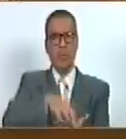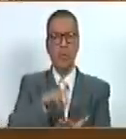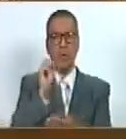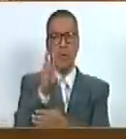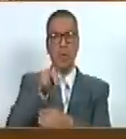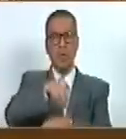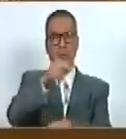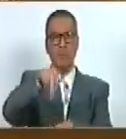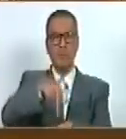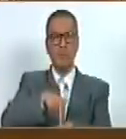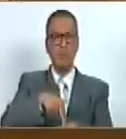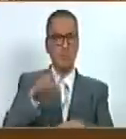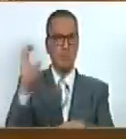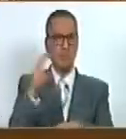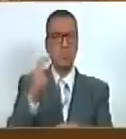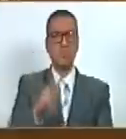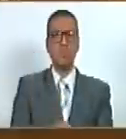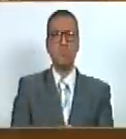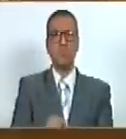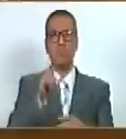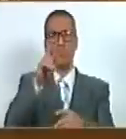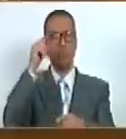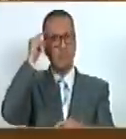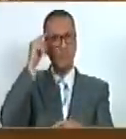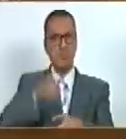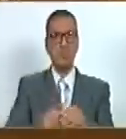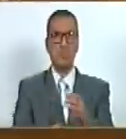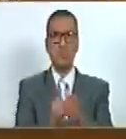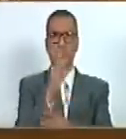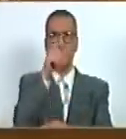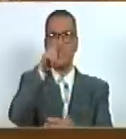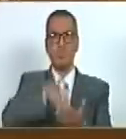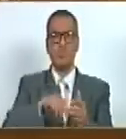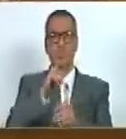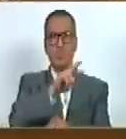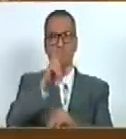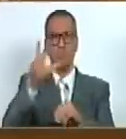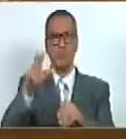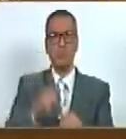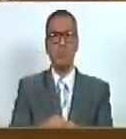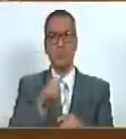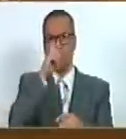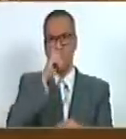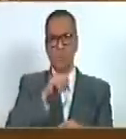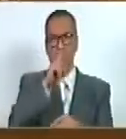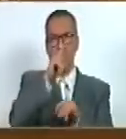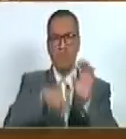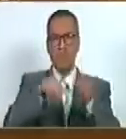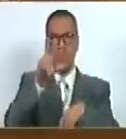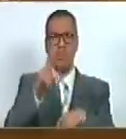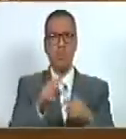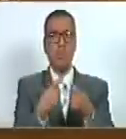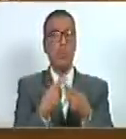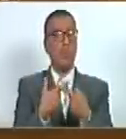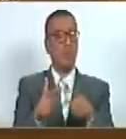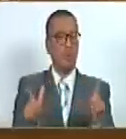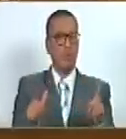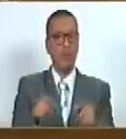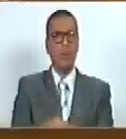la Asamblea Nacional en Caracas, a los dos días del mes de mayo de 2023, año 213 de la